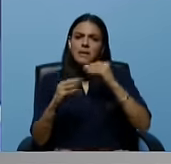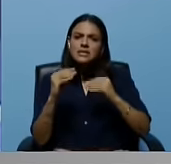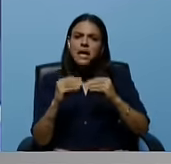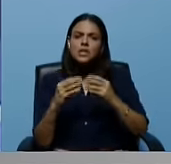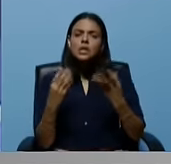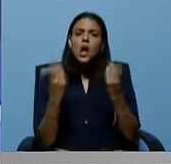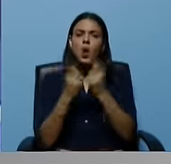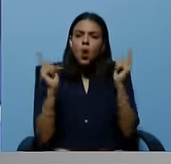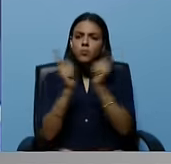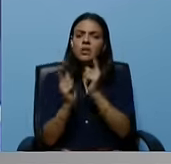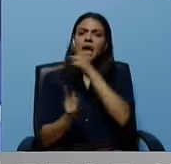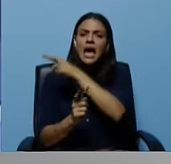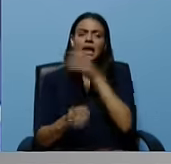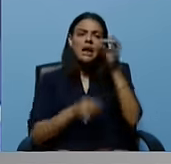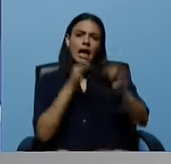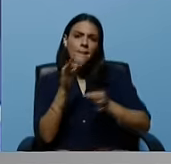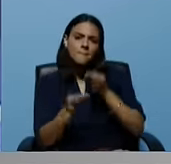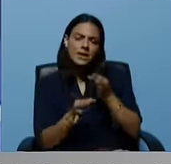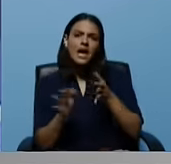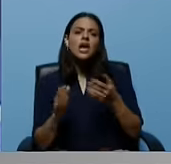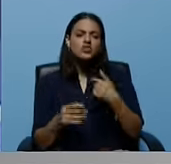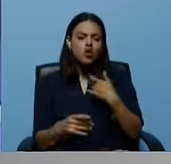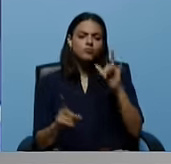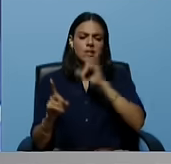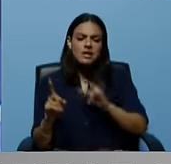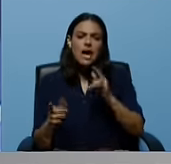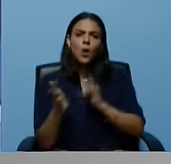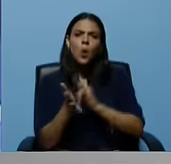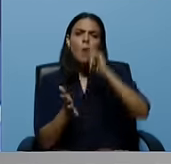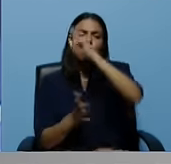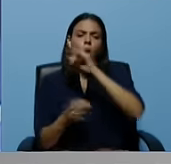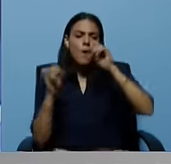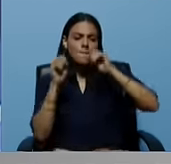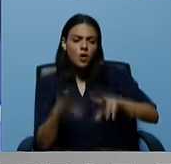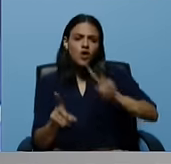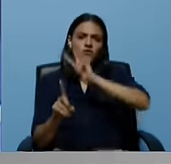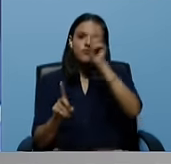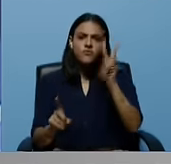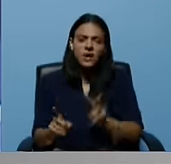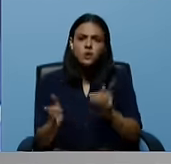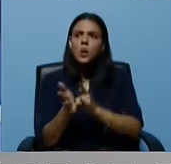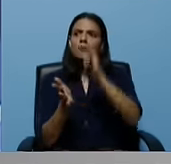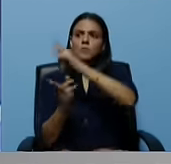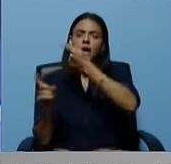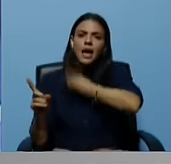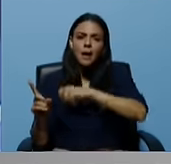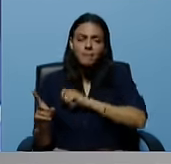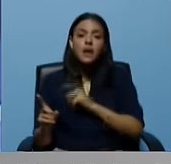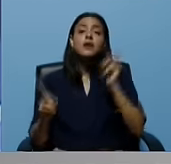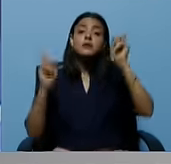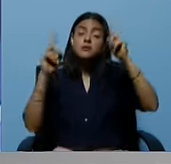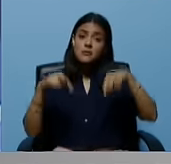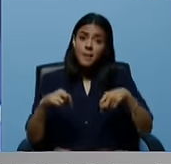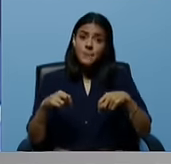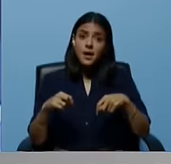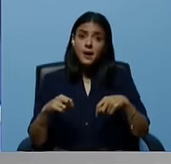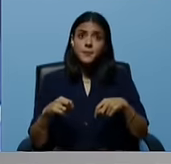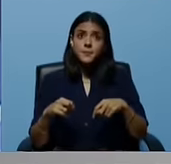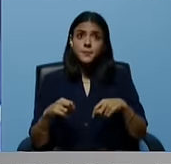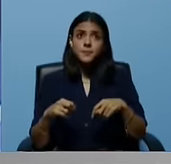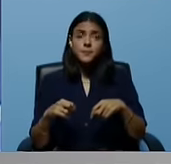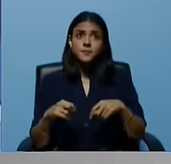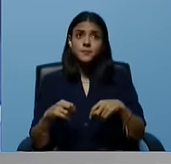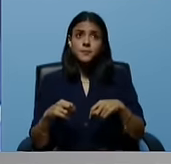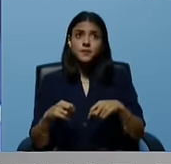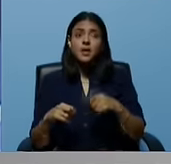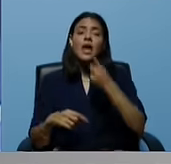sostenidas señaló su intención de abandonar Venezuela y también nos